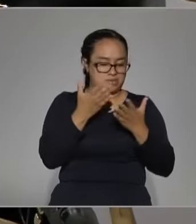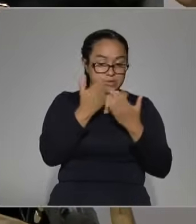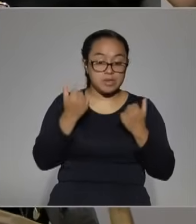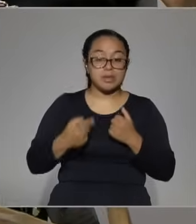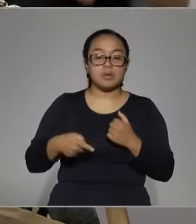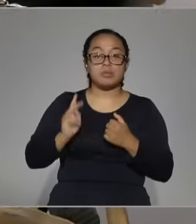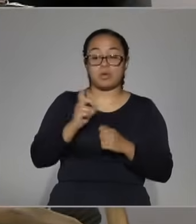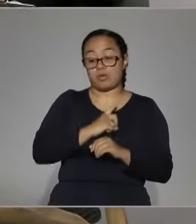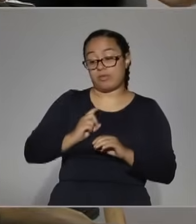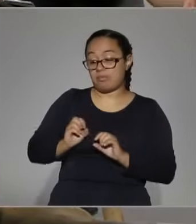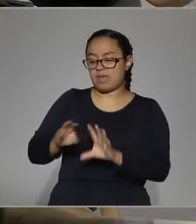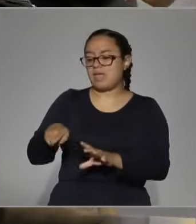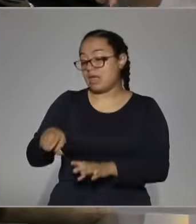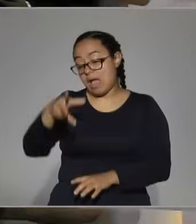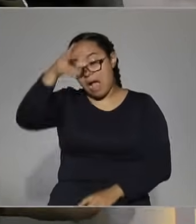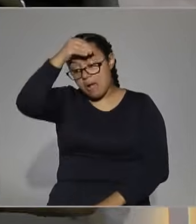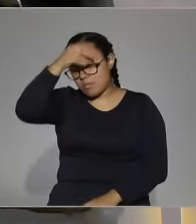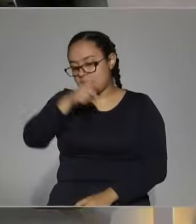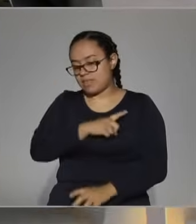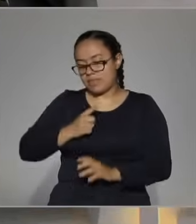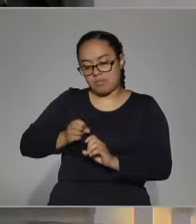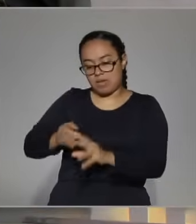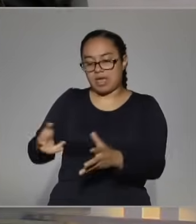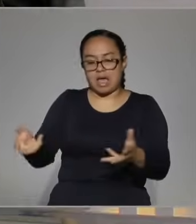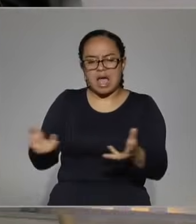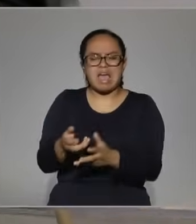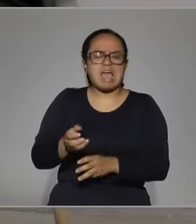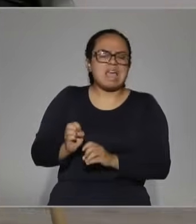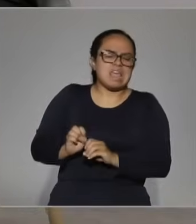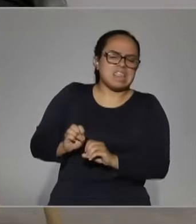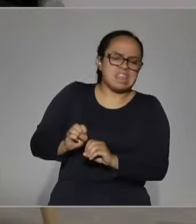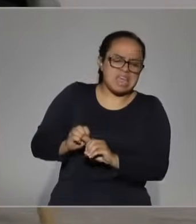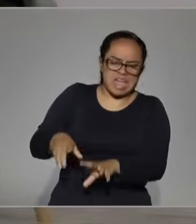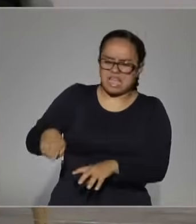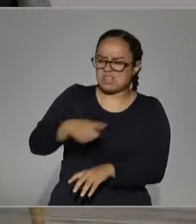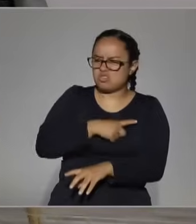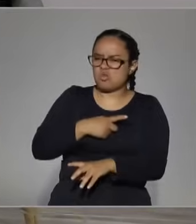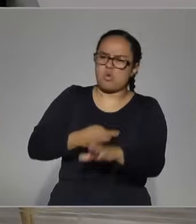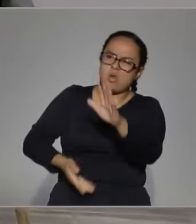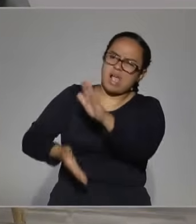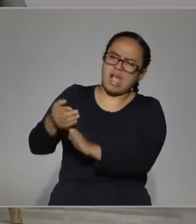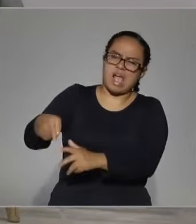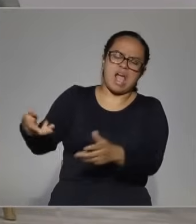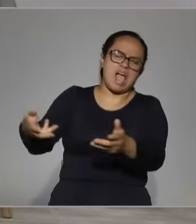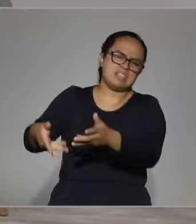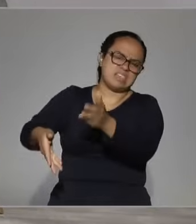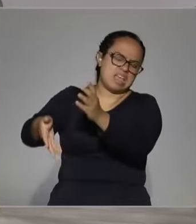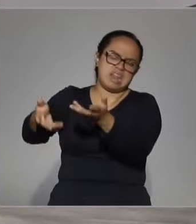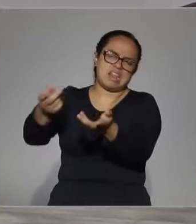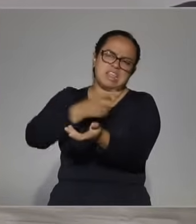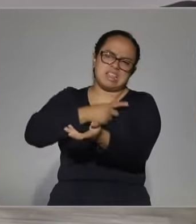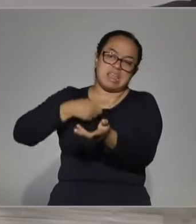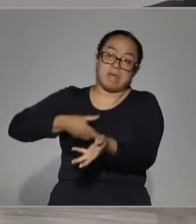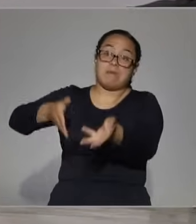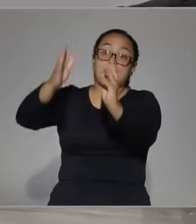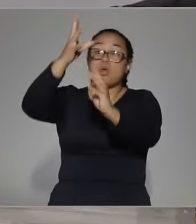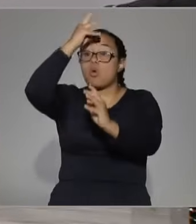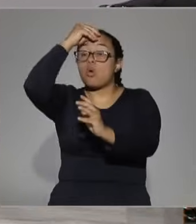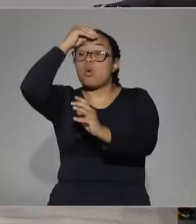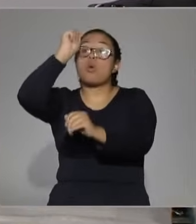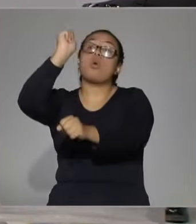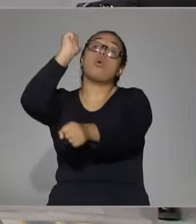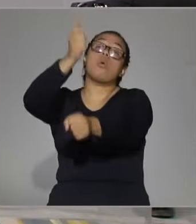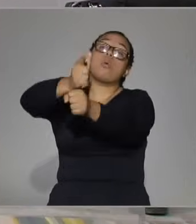que aprender, tiene que hacer, entonces déjala, que se vaya, que haga, porque pues se tiene que enfrentar a la vida. Y